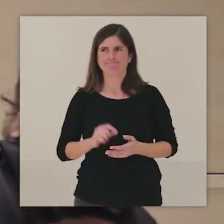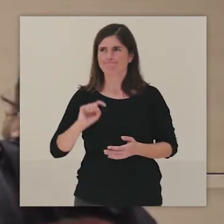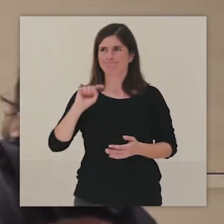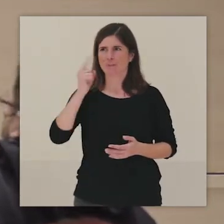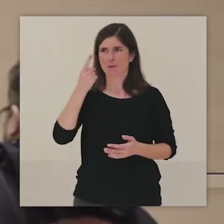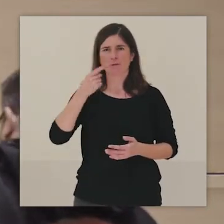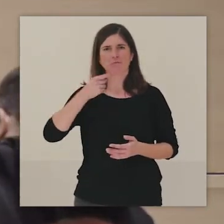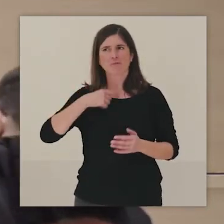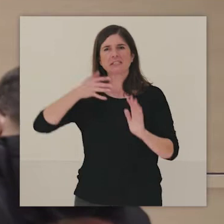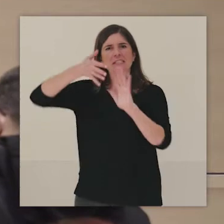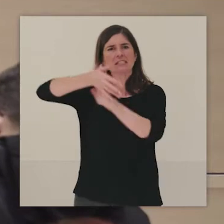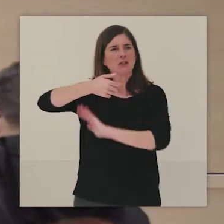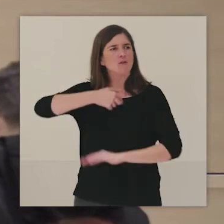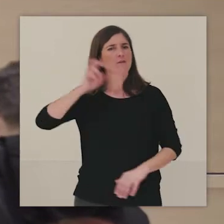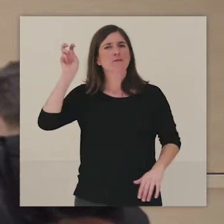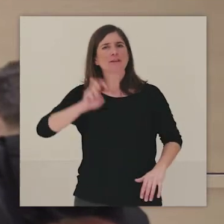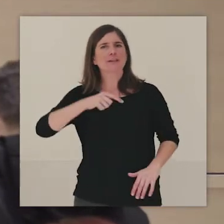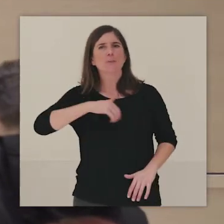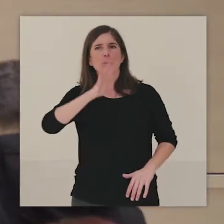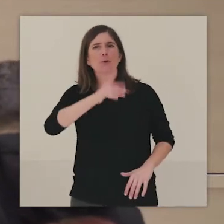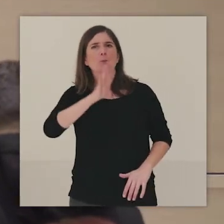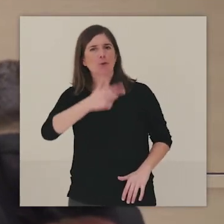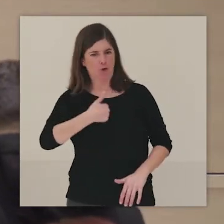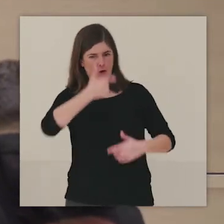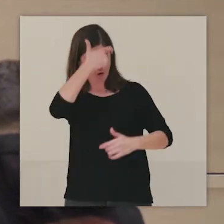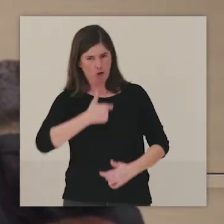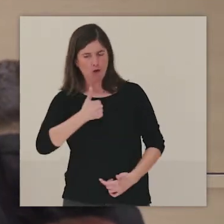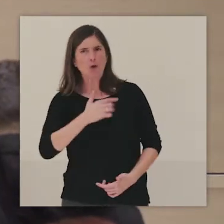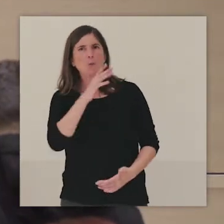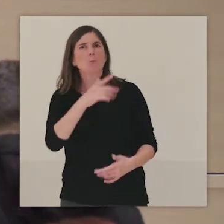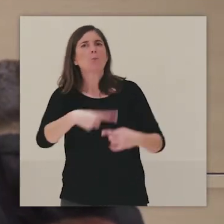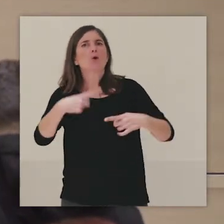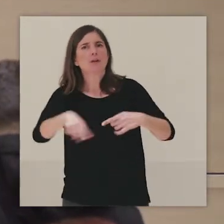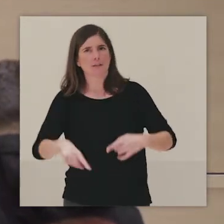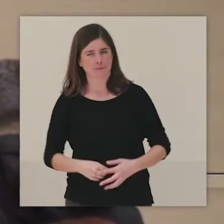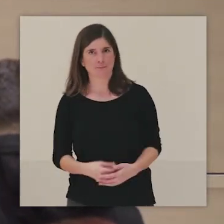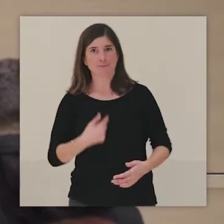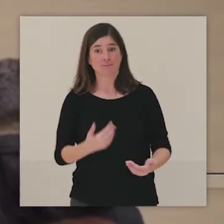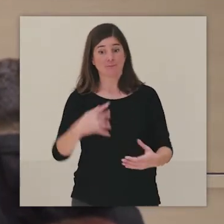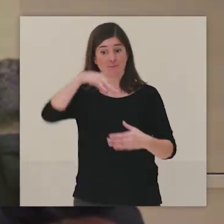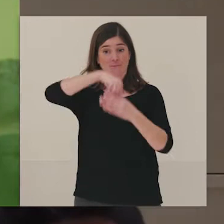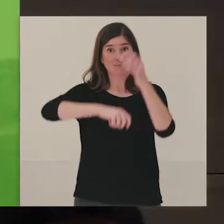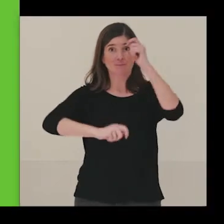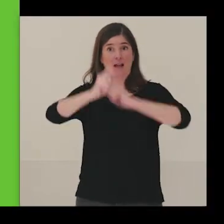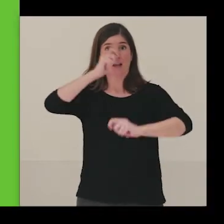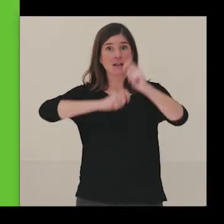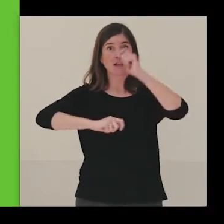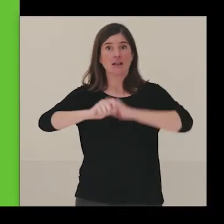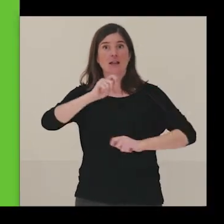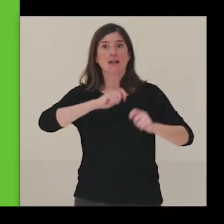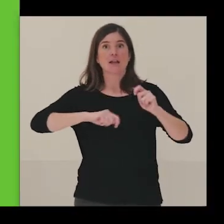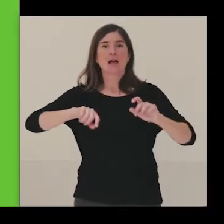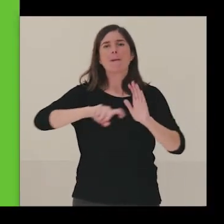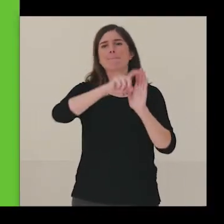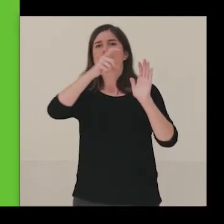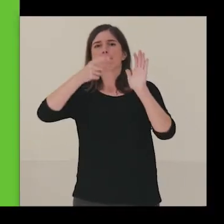plantear por qué estoy aquí. Es decir, ¿por qué soy yo y no otra persona? Bueno, pues yo pertenezco a una organización que se llama Plena Inclusión